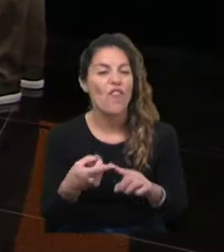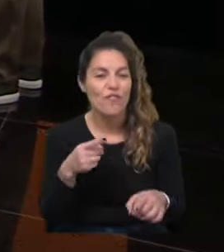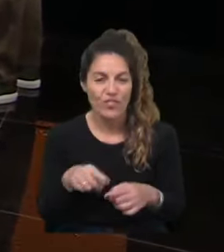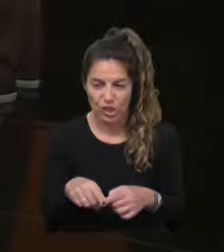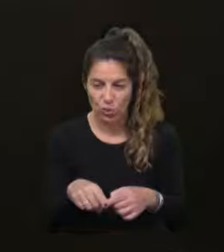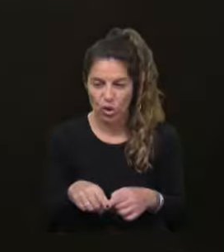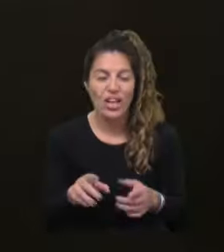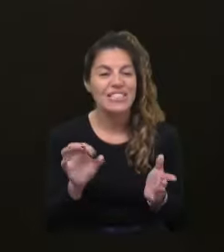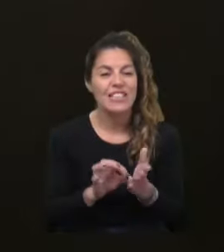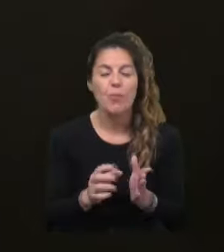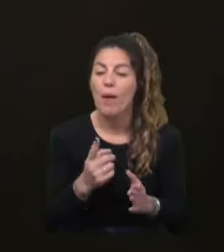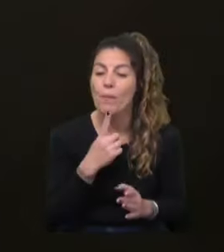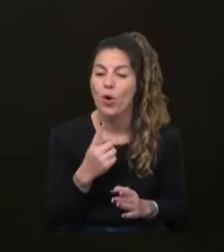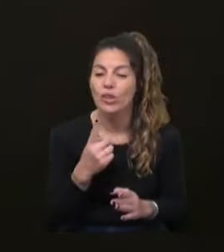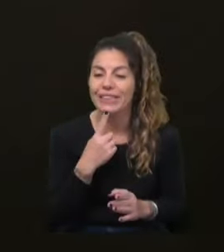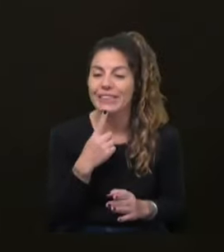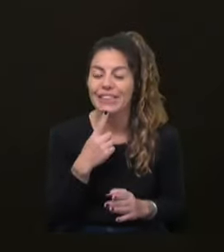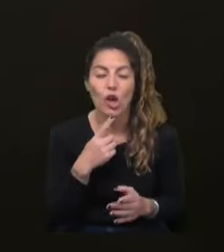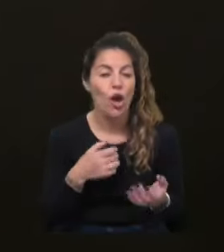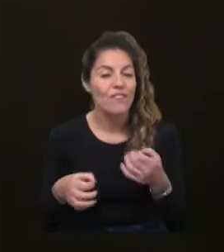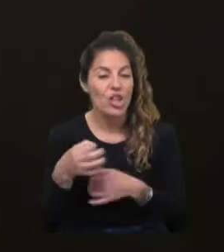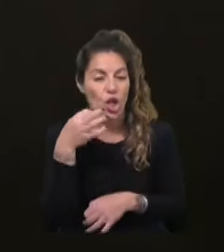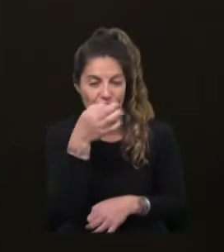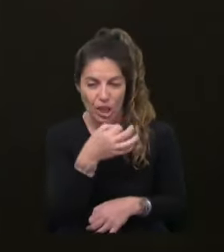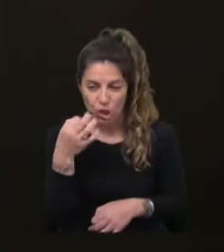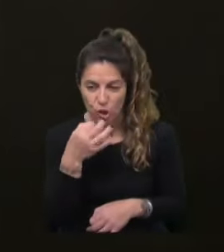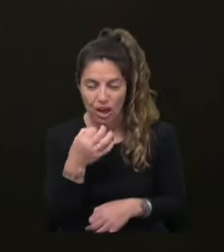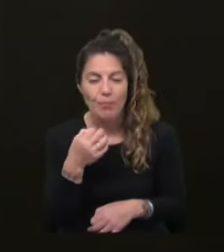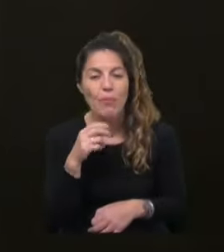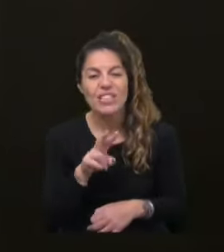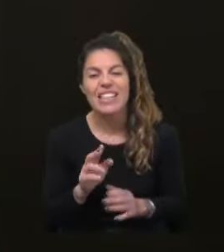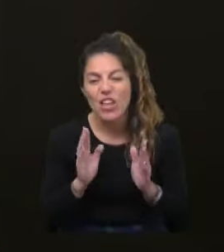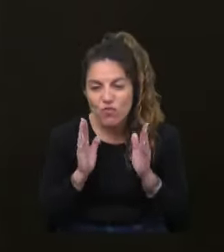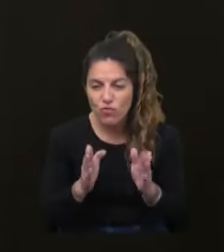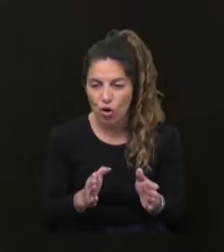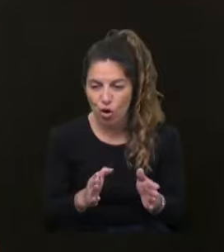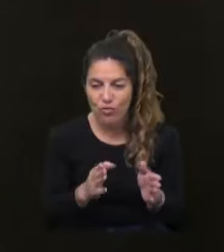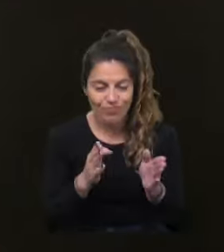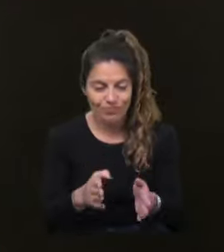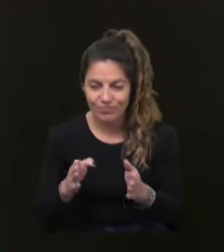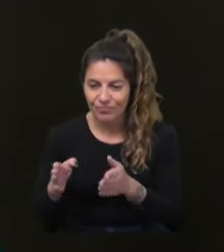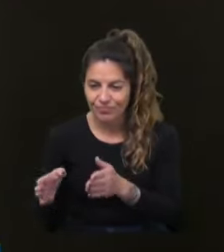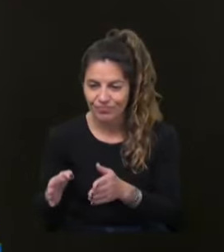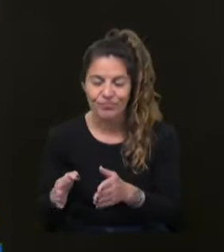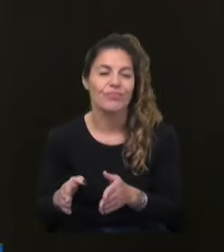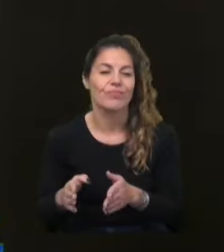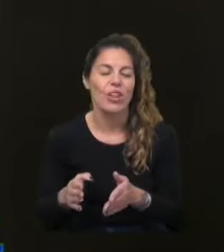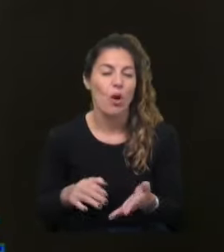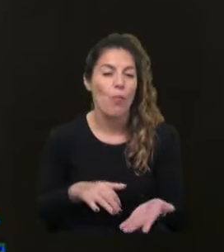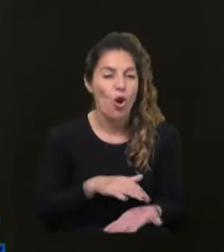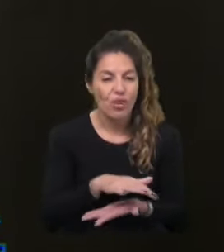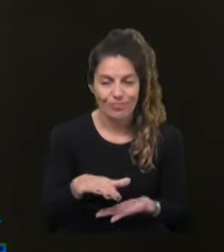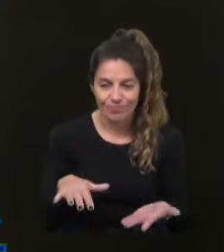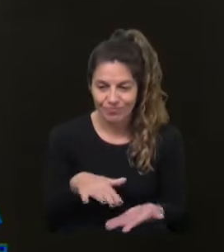¿no? Entre el sistema político y el narcotráfico, y en este sentido entonces vamos a hacer estas divisiones por dimensiones sociodemográficas